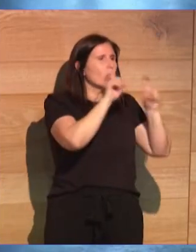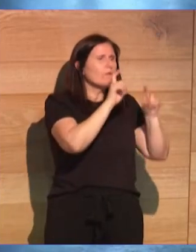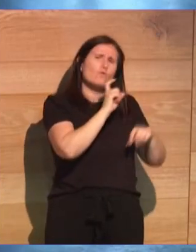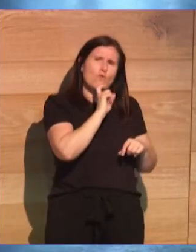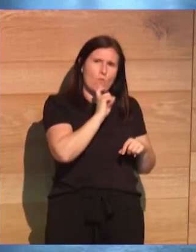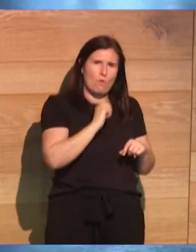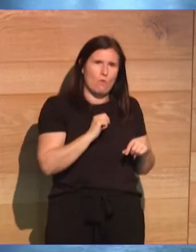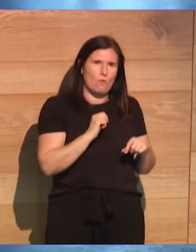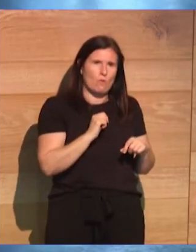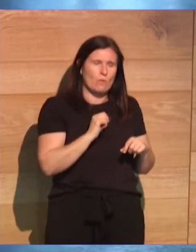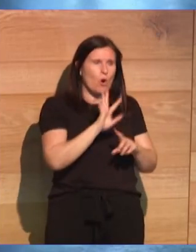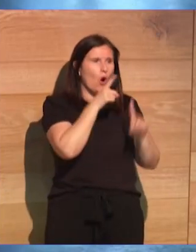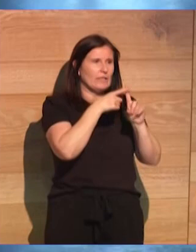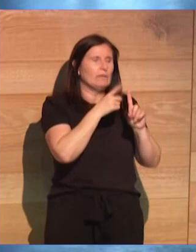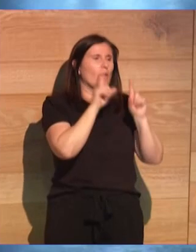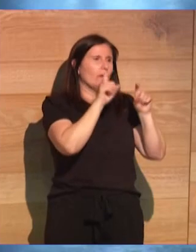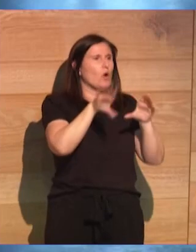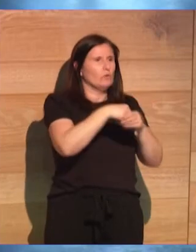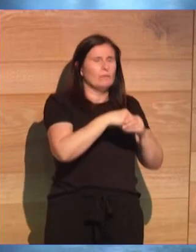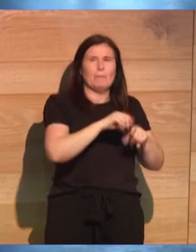cosas, también sea más inclusiva?